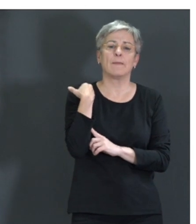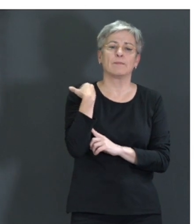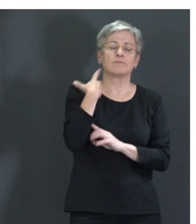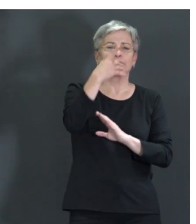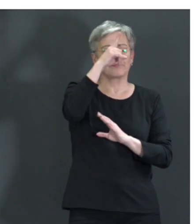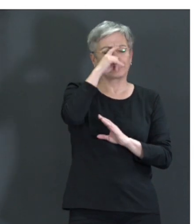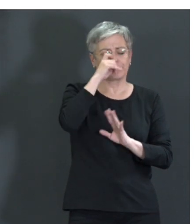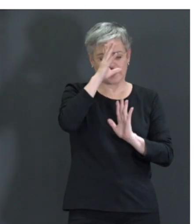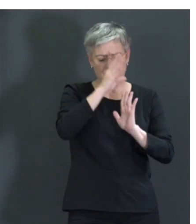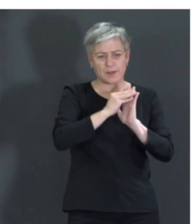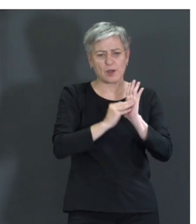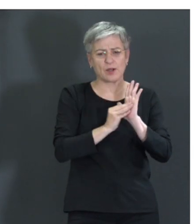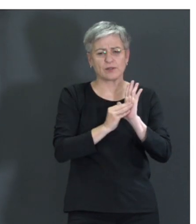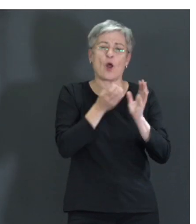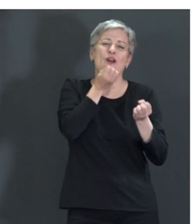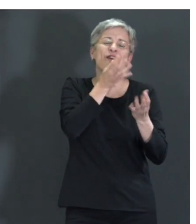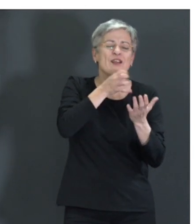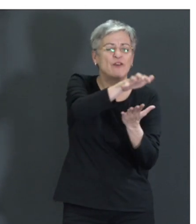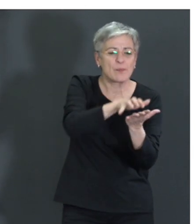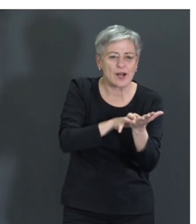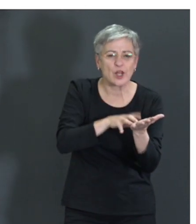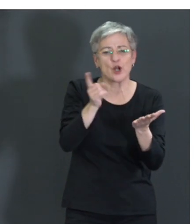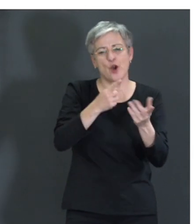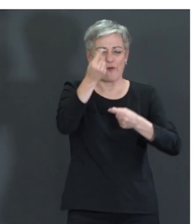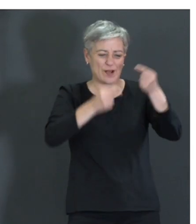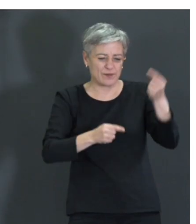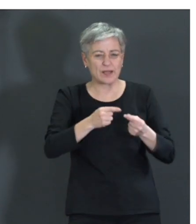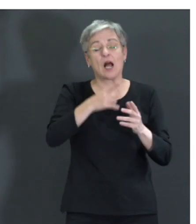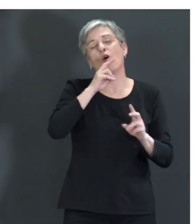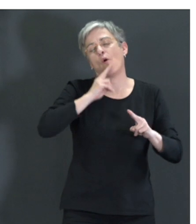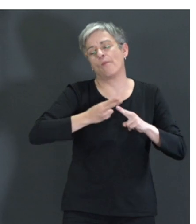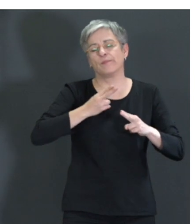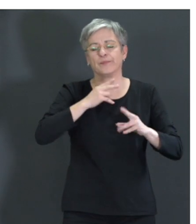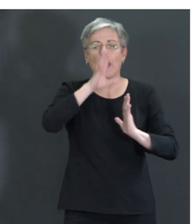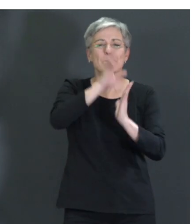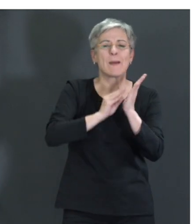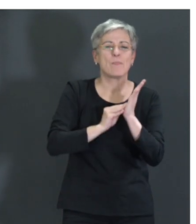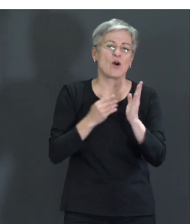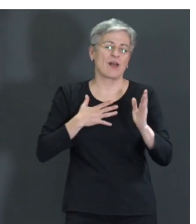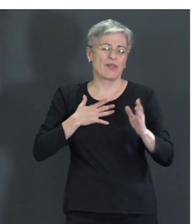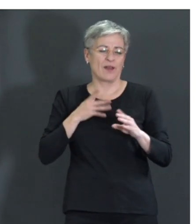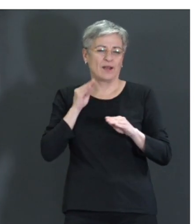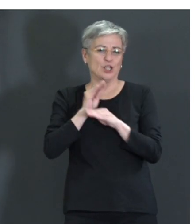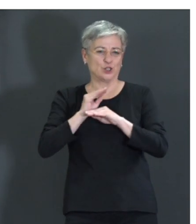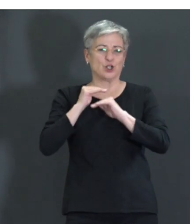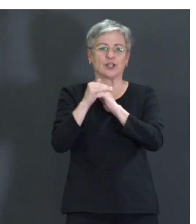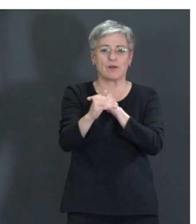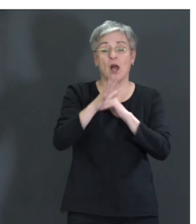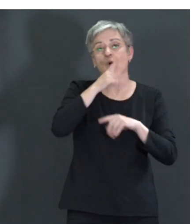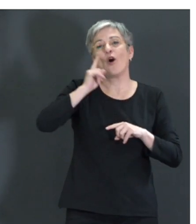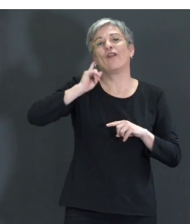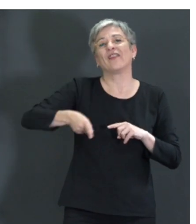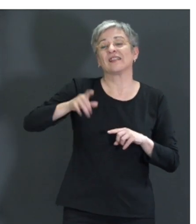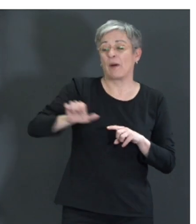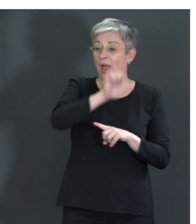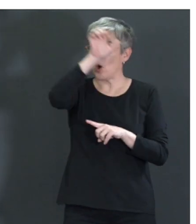memorias bueno, los informes no financieros, que ahora serán las memorias de sostenibilidad, porque ha habido también directivas europeas